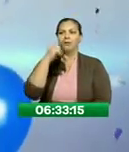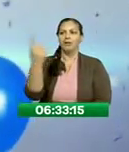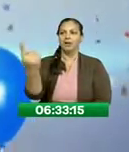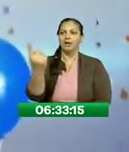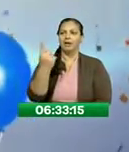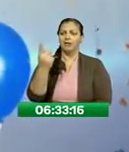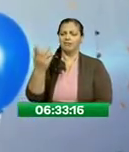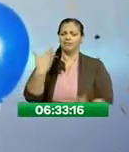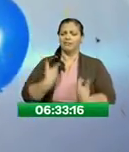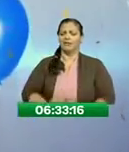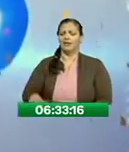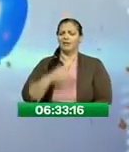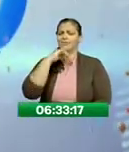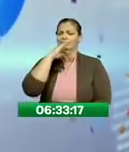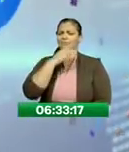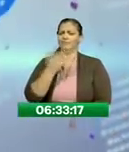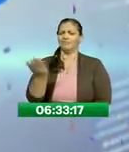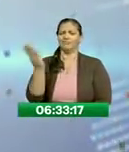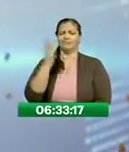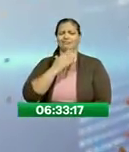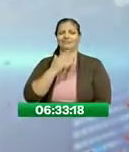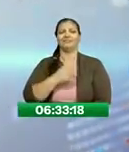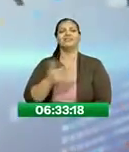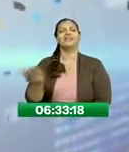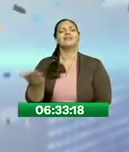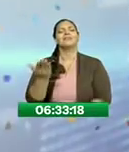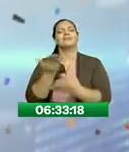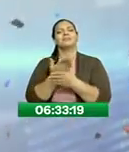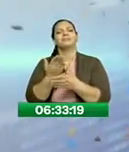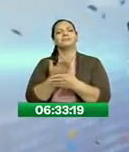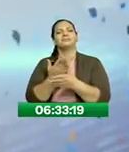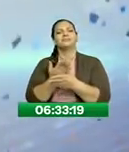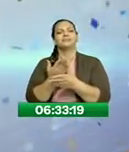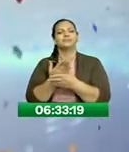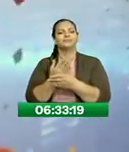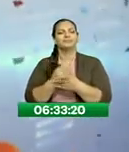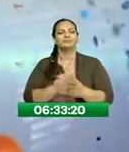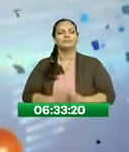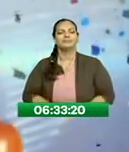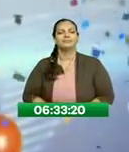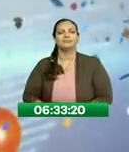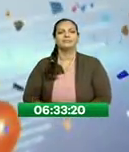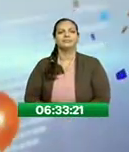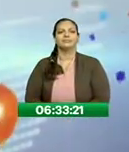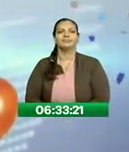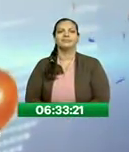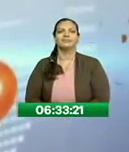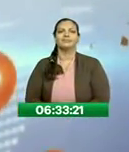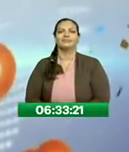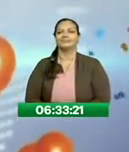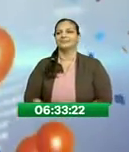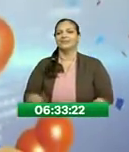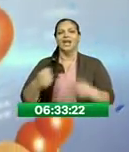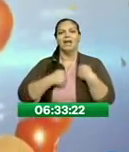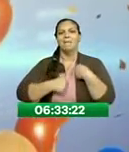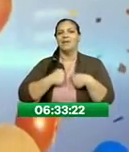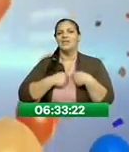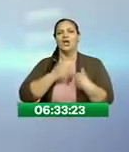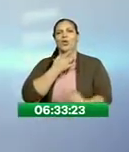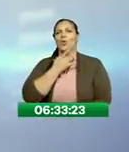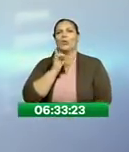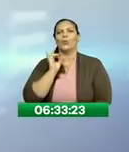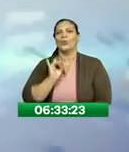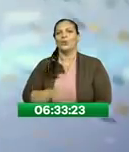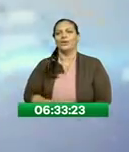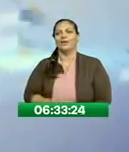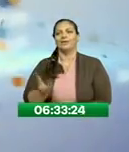tiene que bañarse otra vez. Es un crimen para él bañarse dos veces el mismo día. Exacto, es como los gatos, le tienen miedo al agua. Eso. Muy bien, ¿a